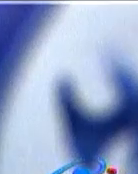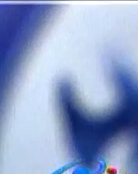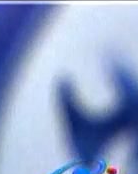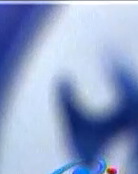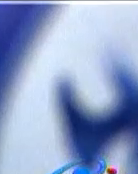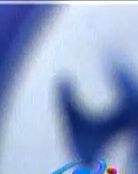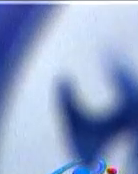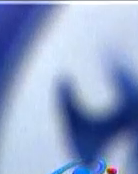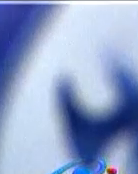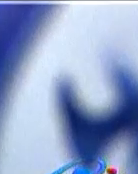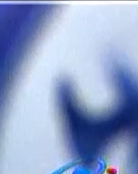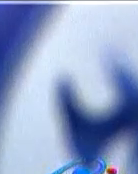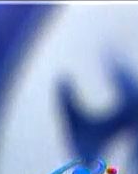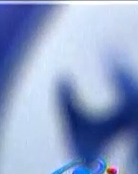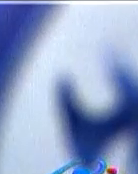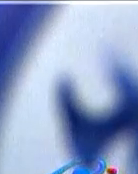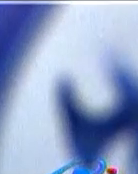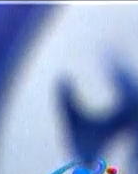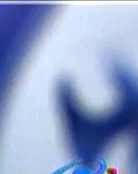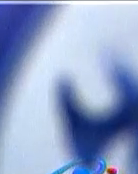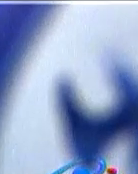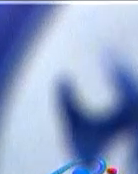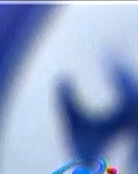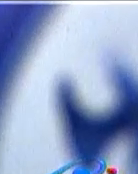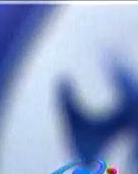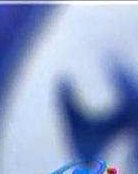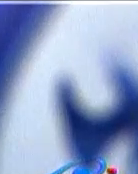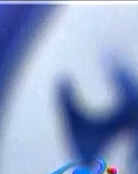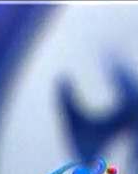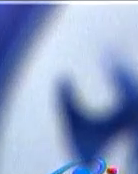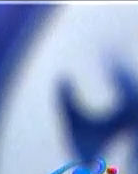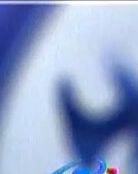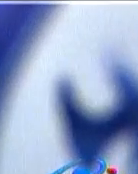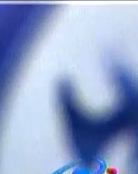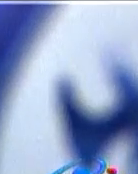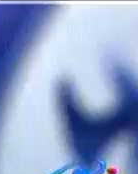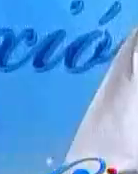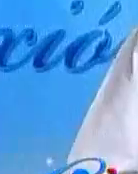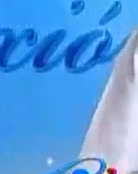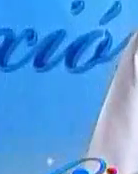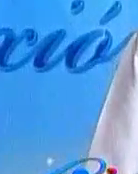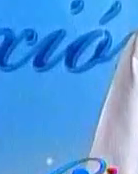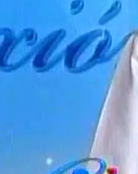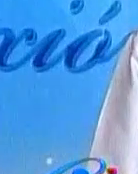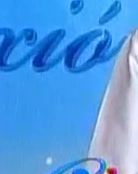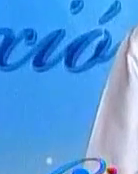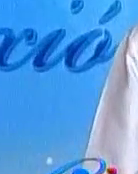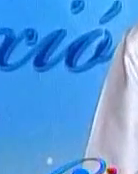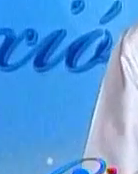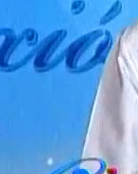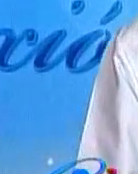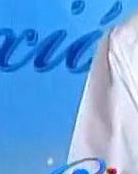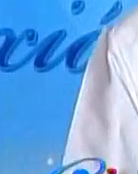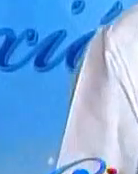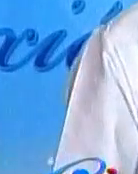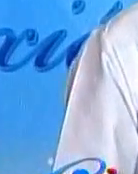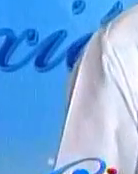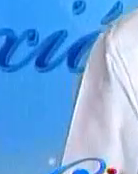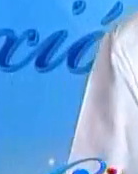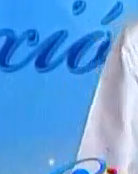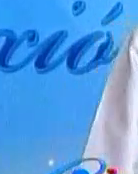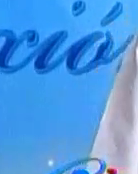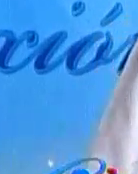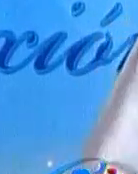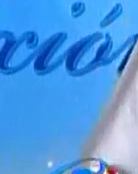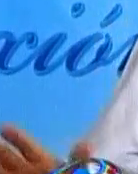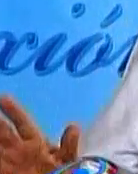el ecografista y ya el médico hace todo el procedimiento. Ahora, continuando en el descenso de nuestro cuerpo humano, vamos